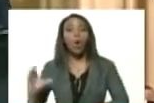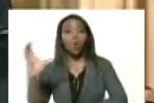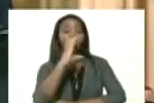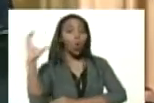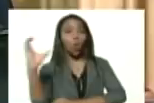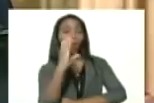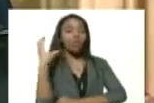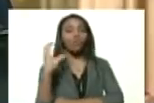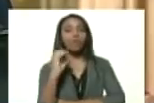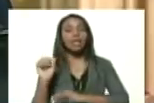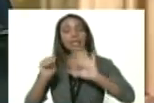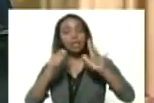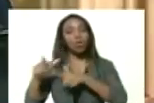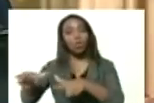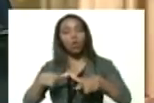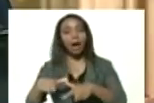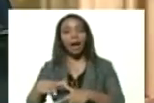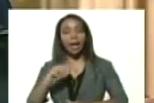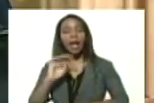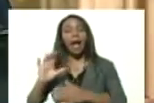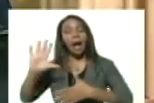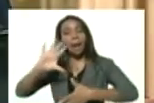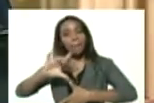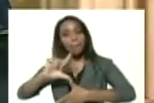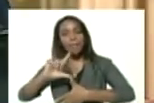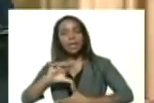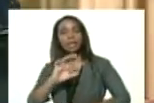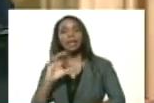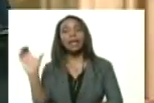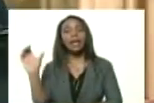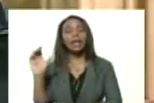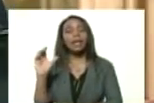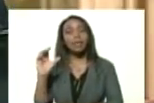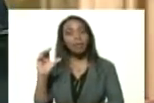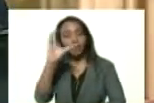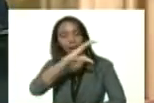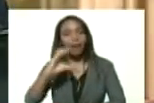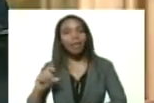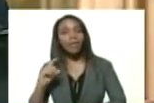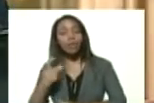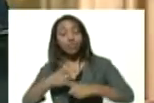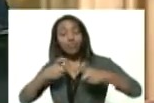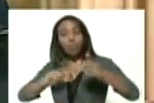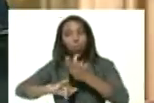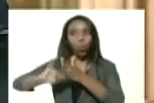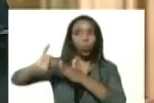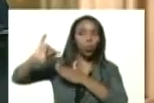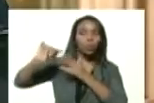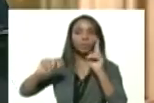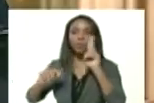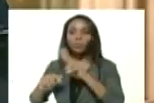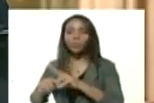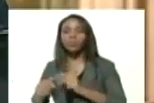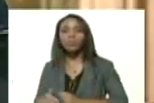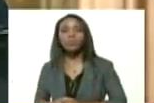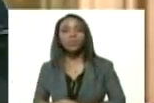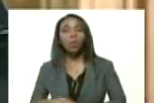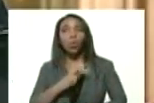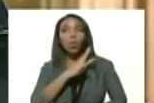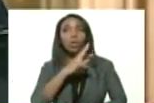séptimo lugar en américa latina-caribe colombia crecimiento exponencial 500